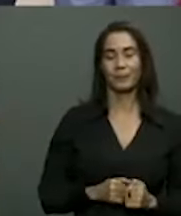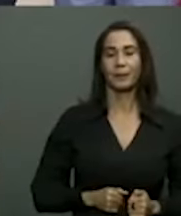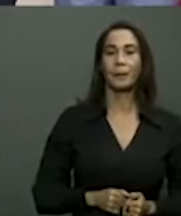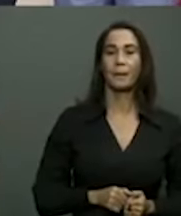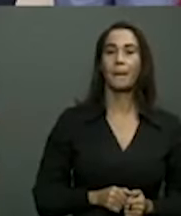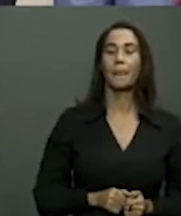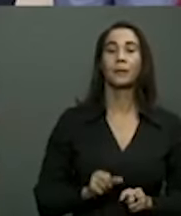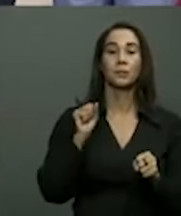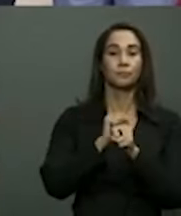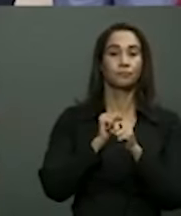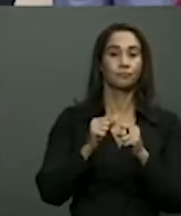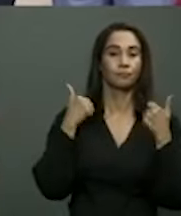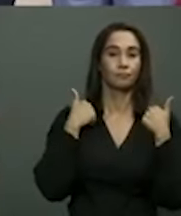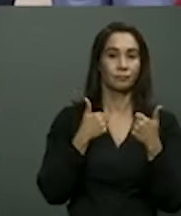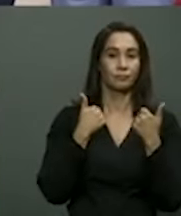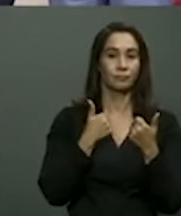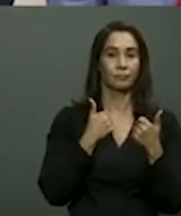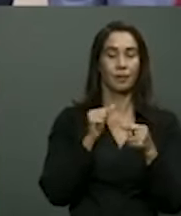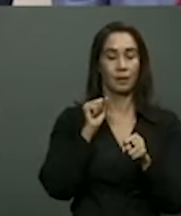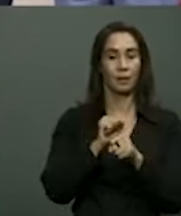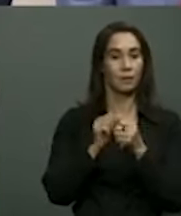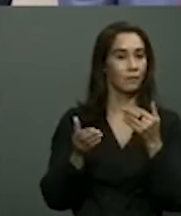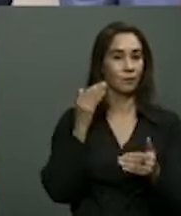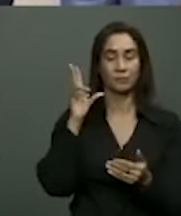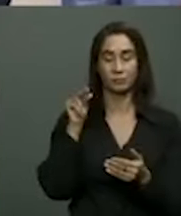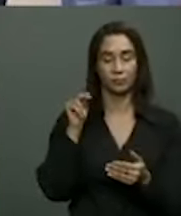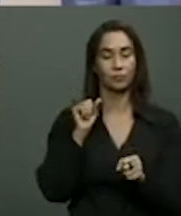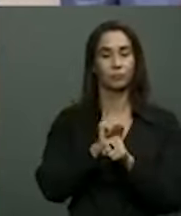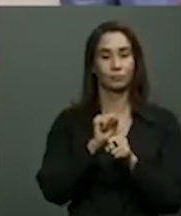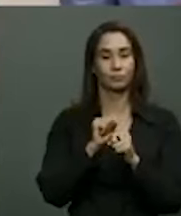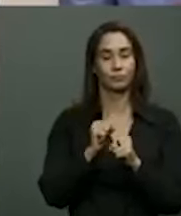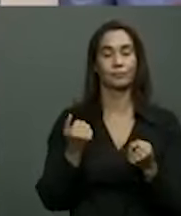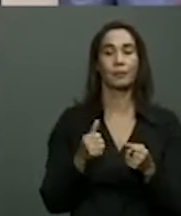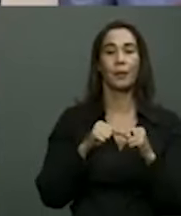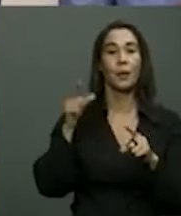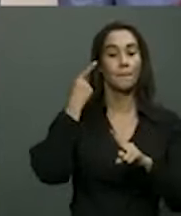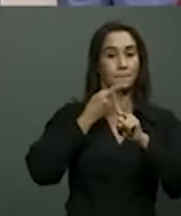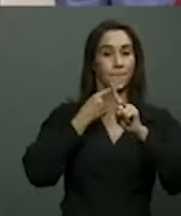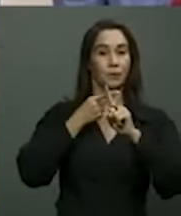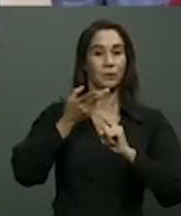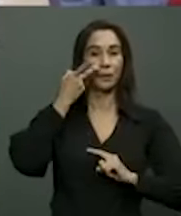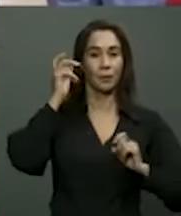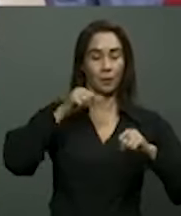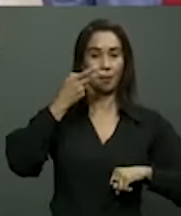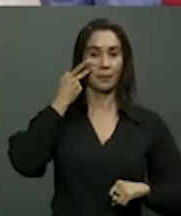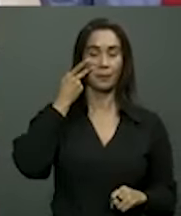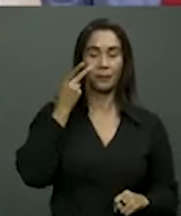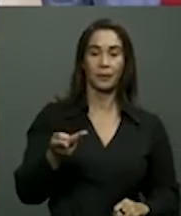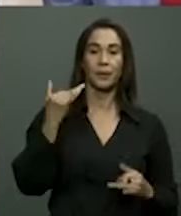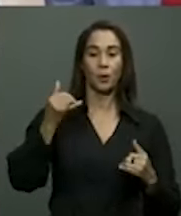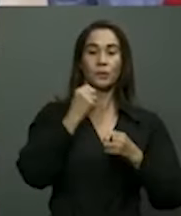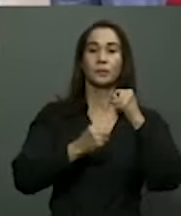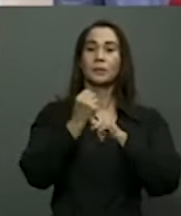por el ministro Ito Bisonó está comprometida con la excelencia y la calidad. Estamos celebrando este nuevo